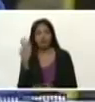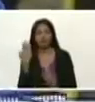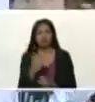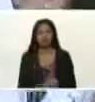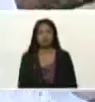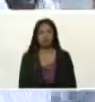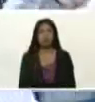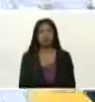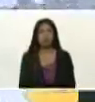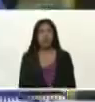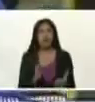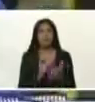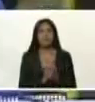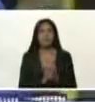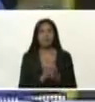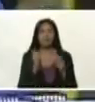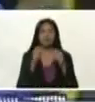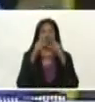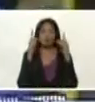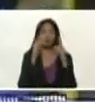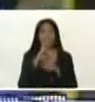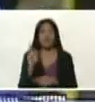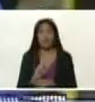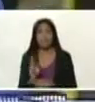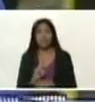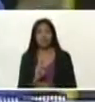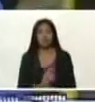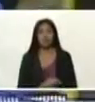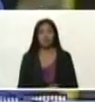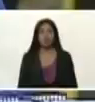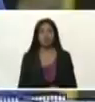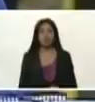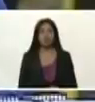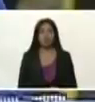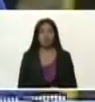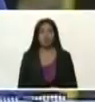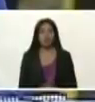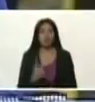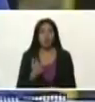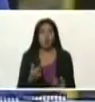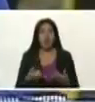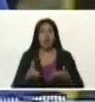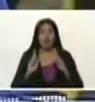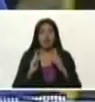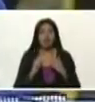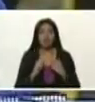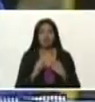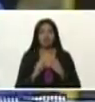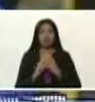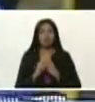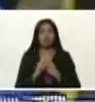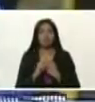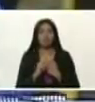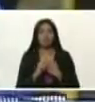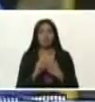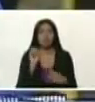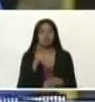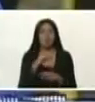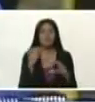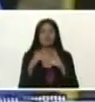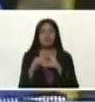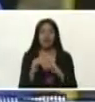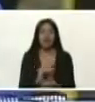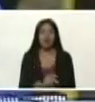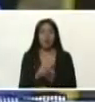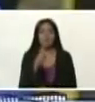querido compañero. Va a haber sorpresas pronto, José Vicente. Estoy listo, José Vicente, te mandé un mensaje con Pepe.